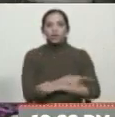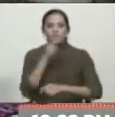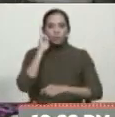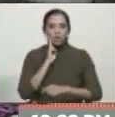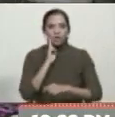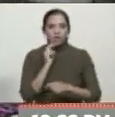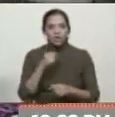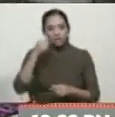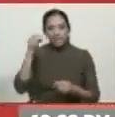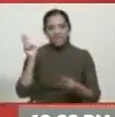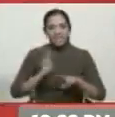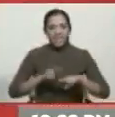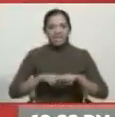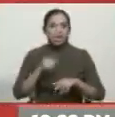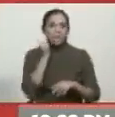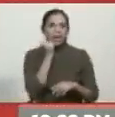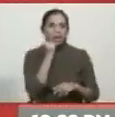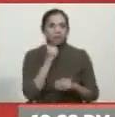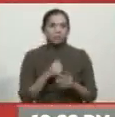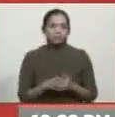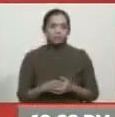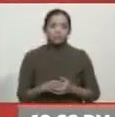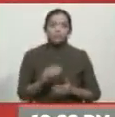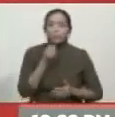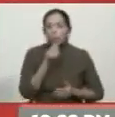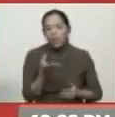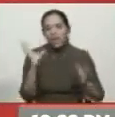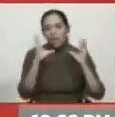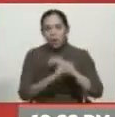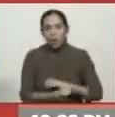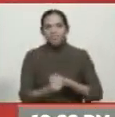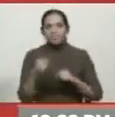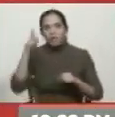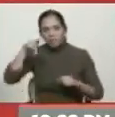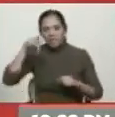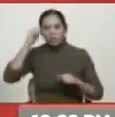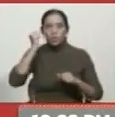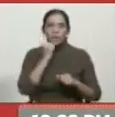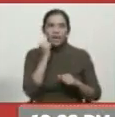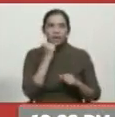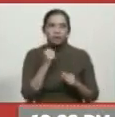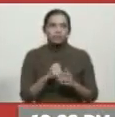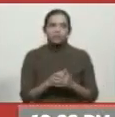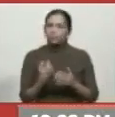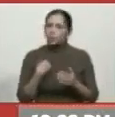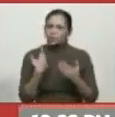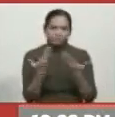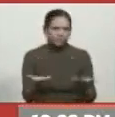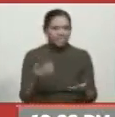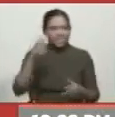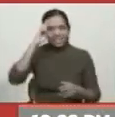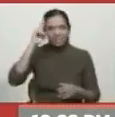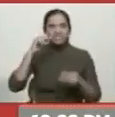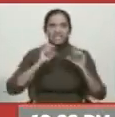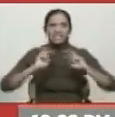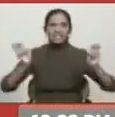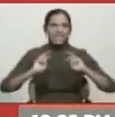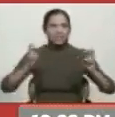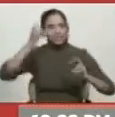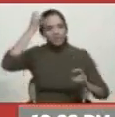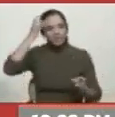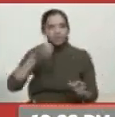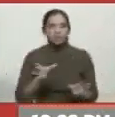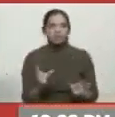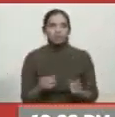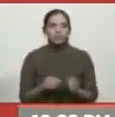buenas noches, Pedro, buenas noches, Mango. Mira, te doy la razón en el 4000%, porque ya el tema está fastidioso.